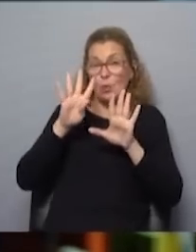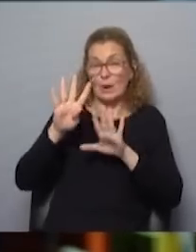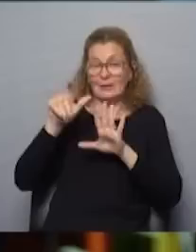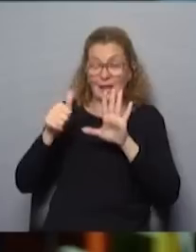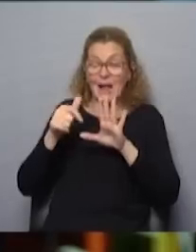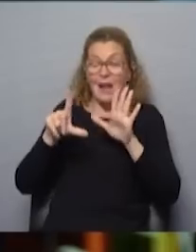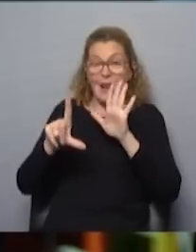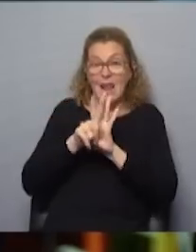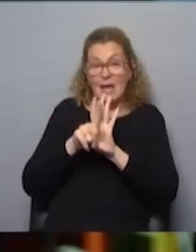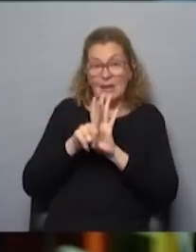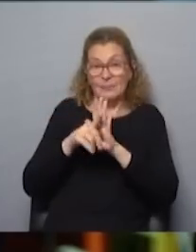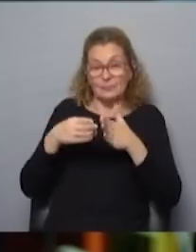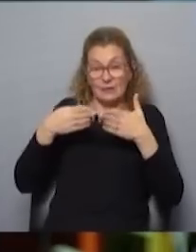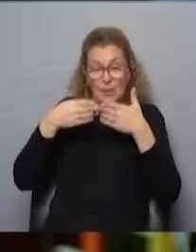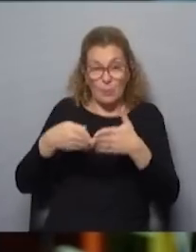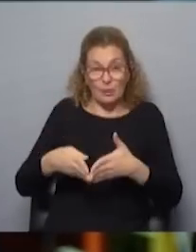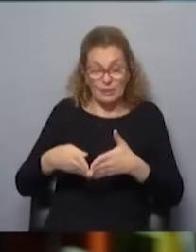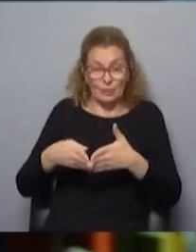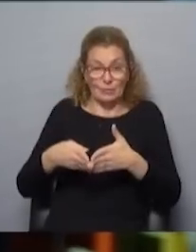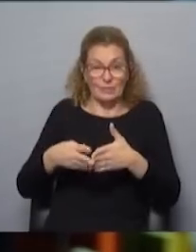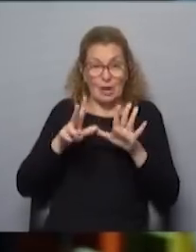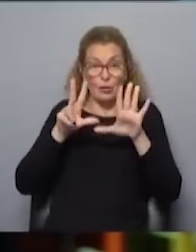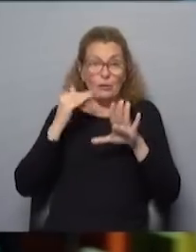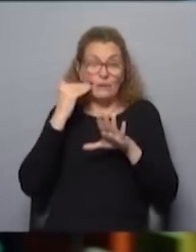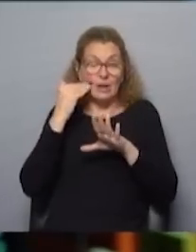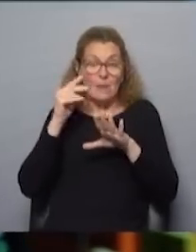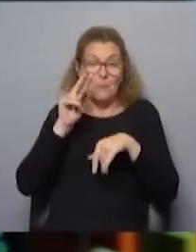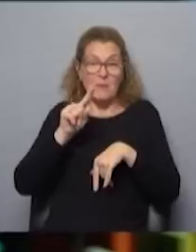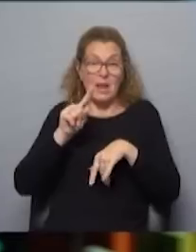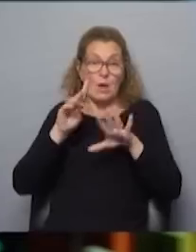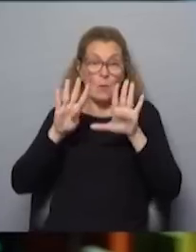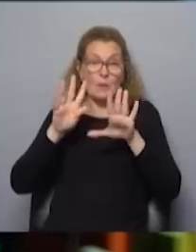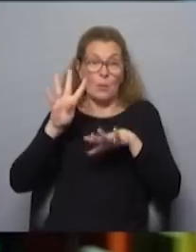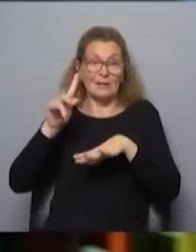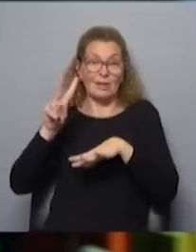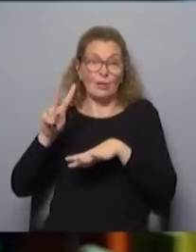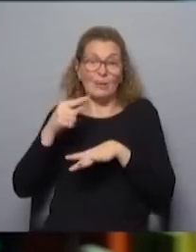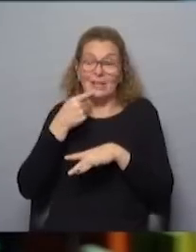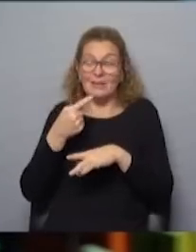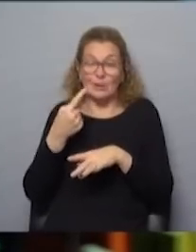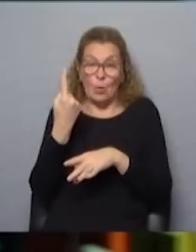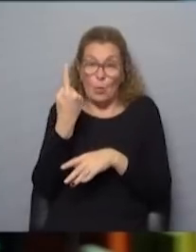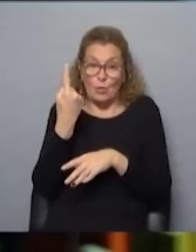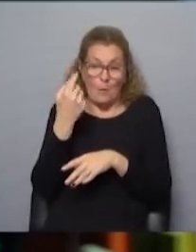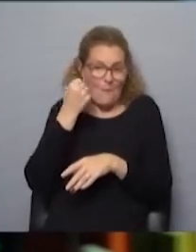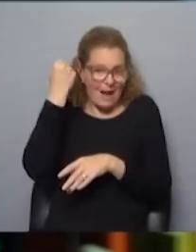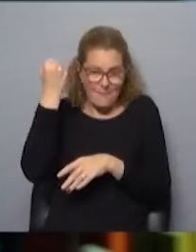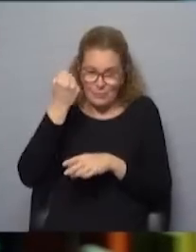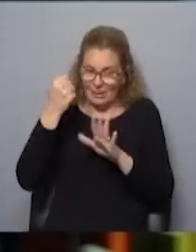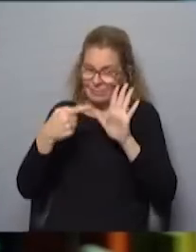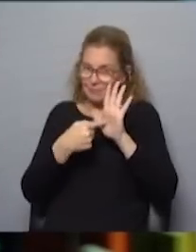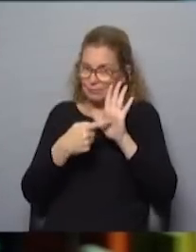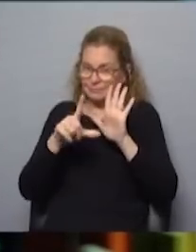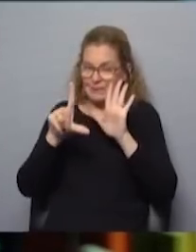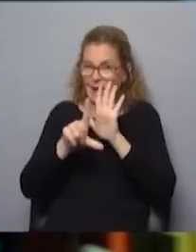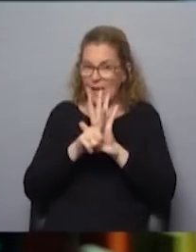puertos del 8 de abril de 1992 va a verificar que uno de los cometidos esenciales de